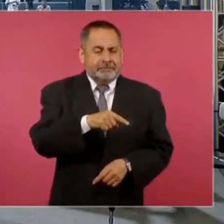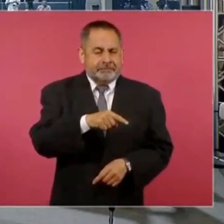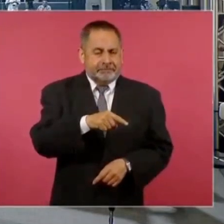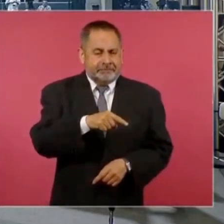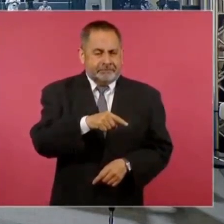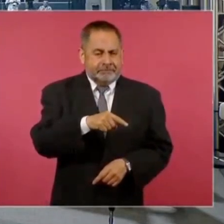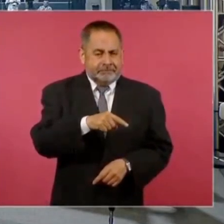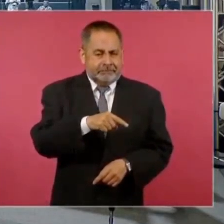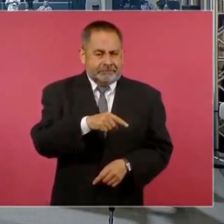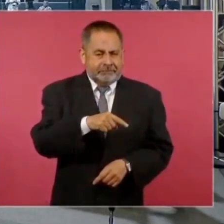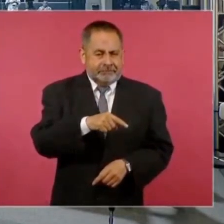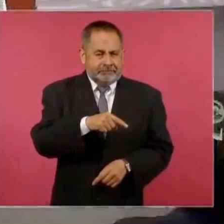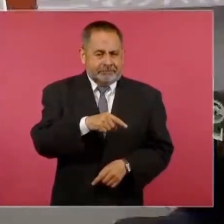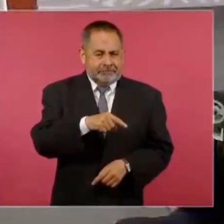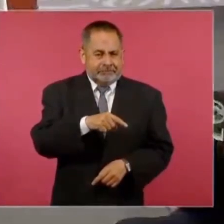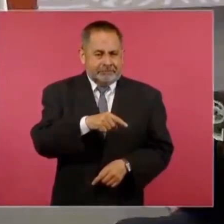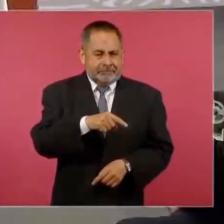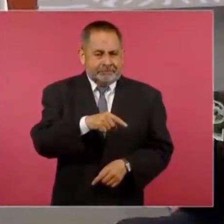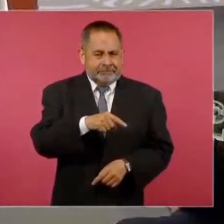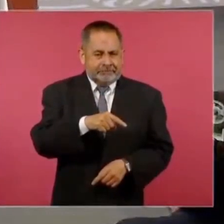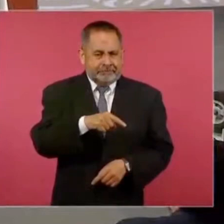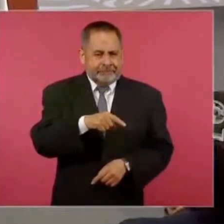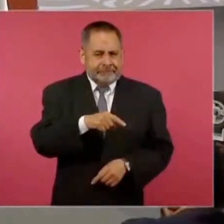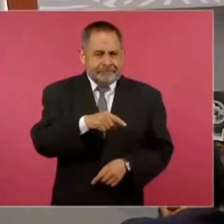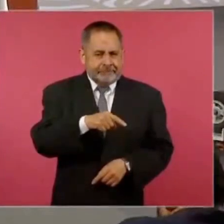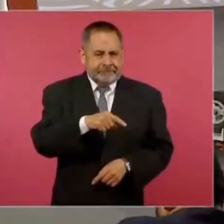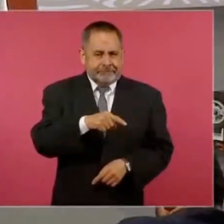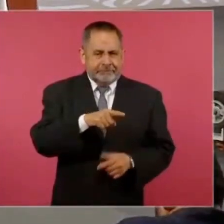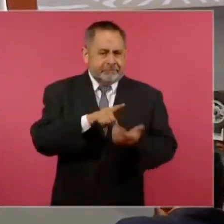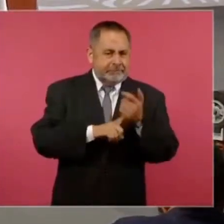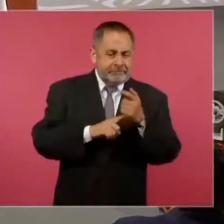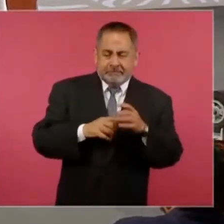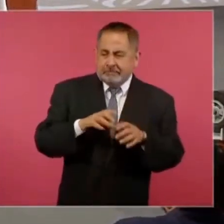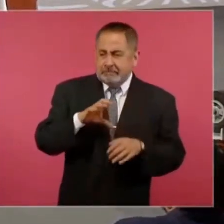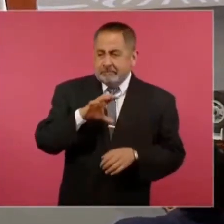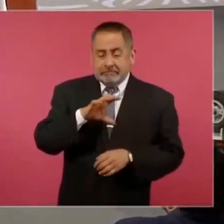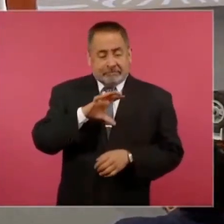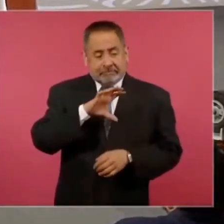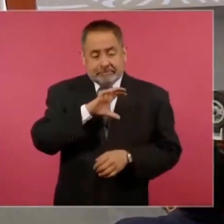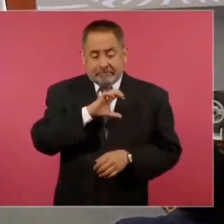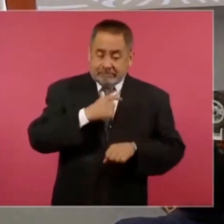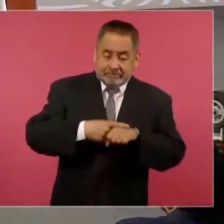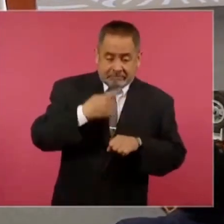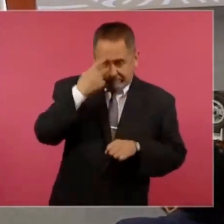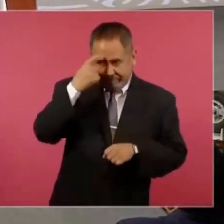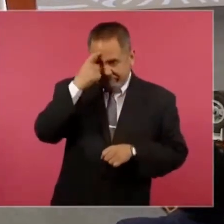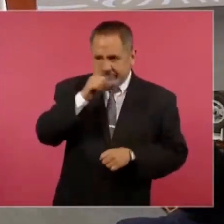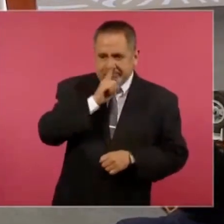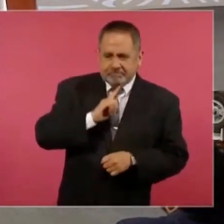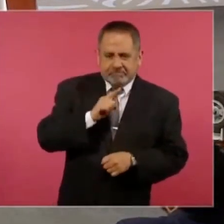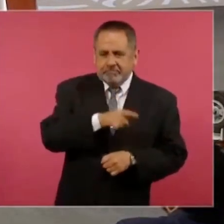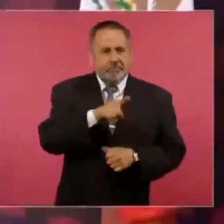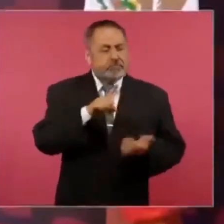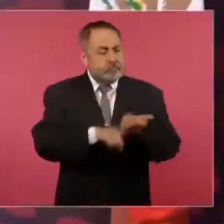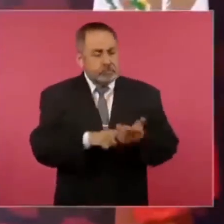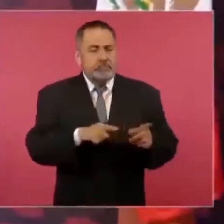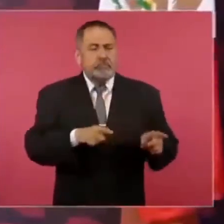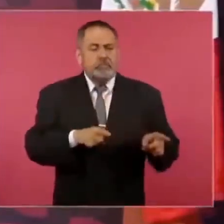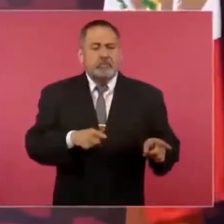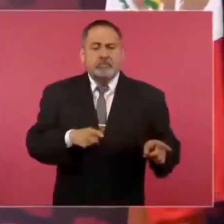pero no porque sea mitómano, sino que miente porque